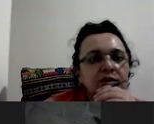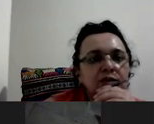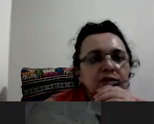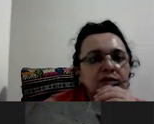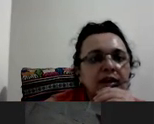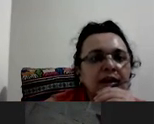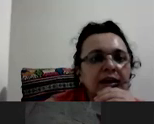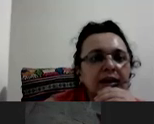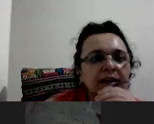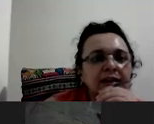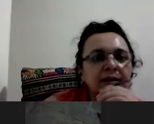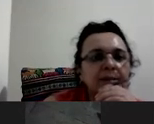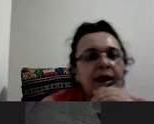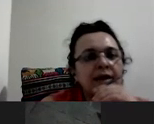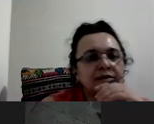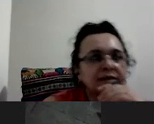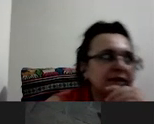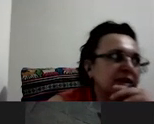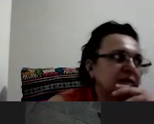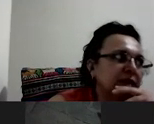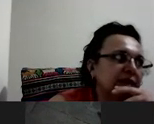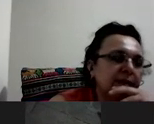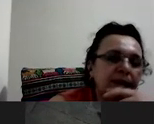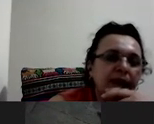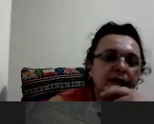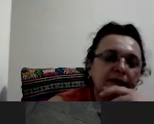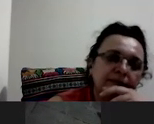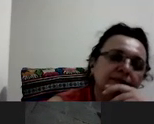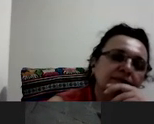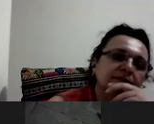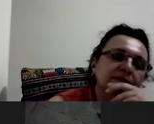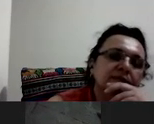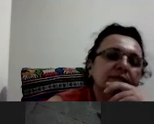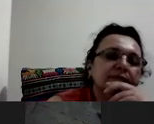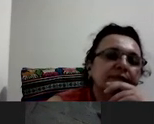Entonces, use a heating pad. ¿Saben qué es un heating pad?